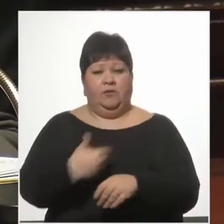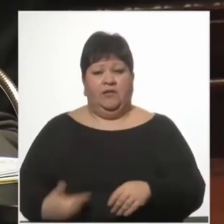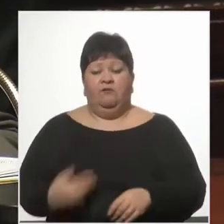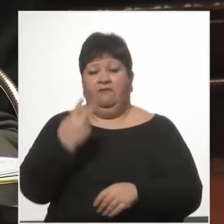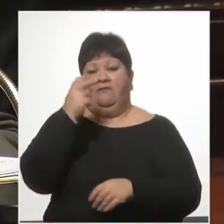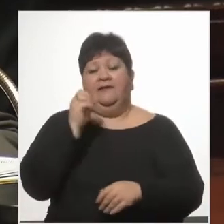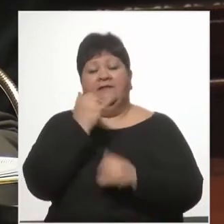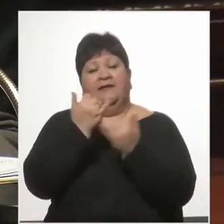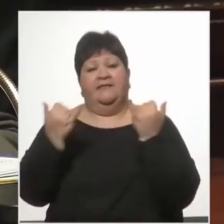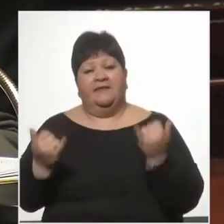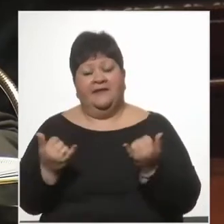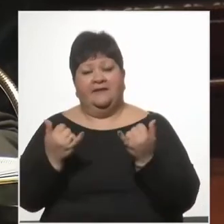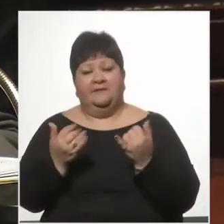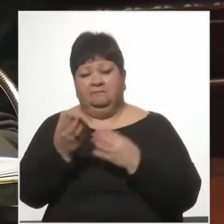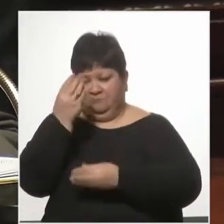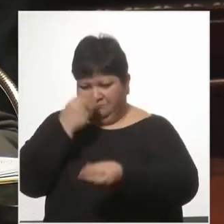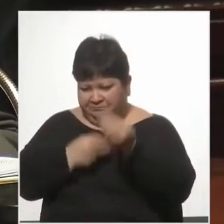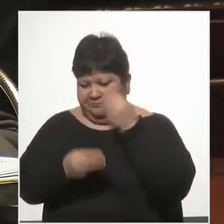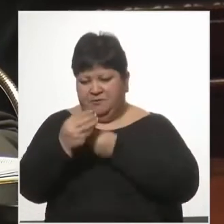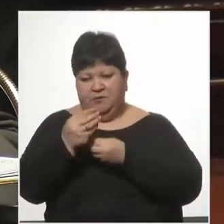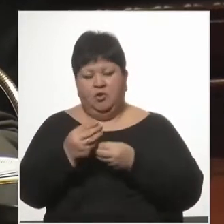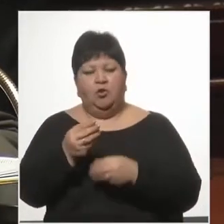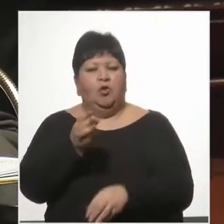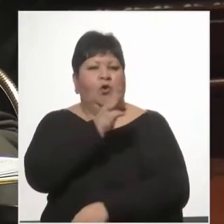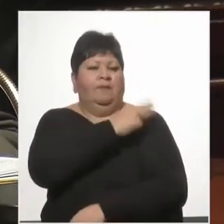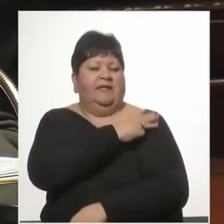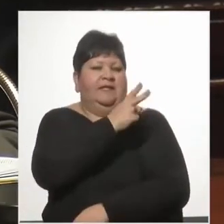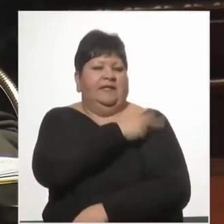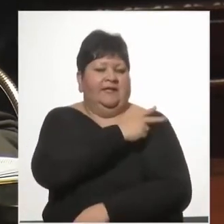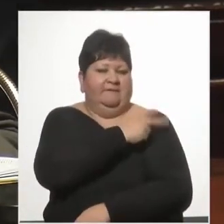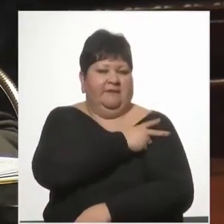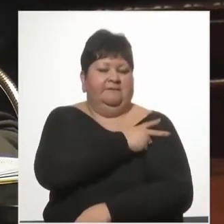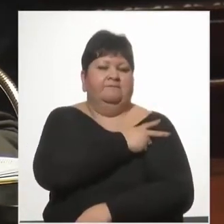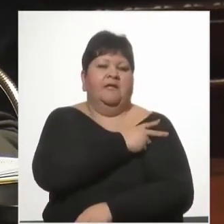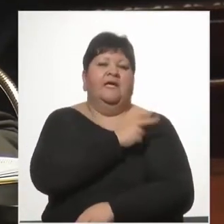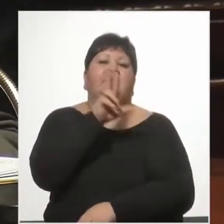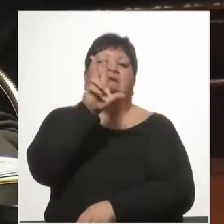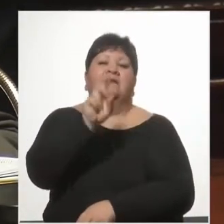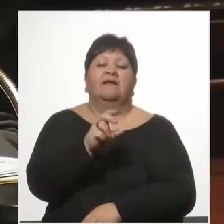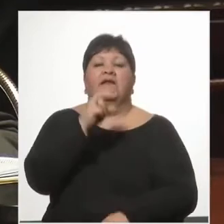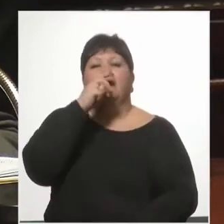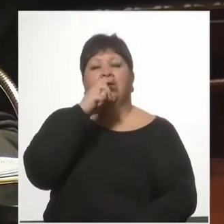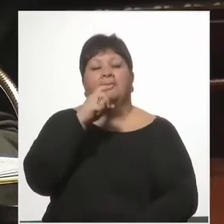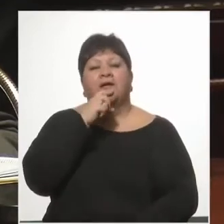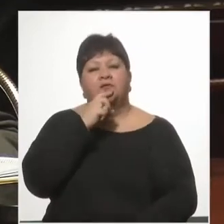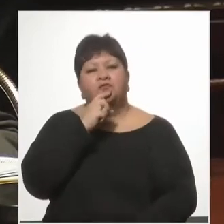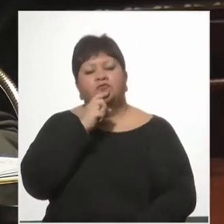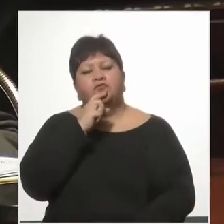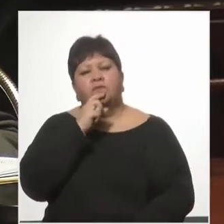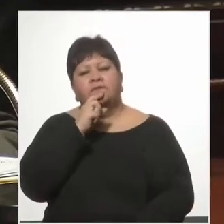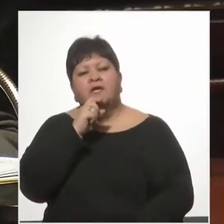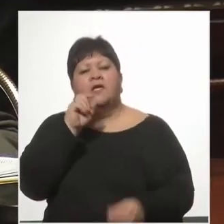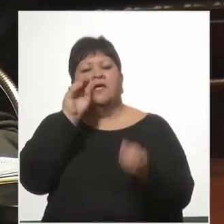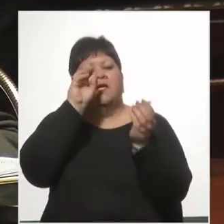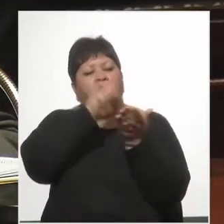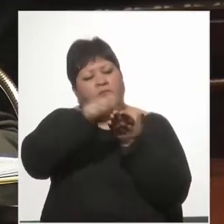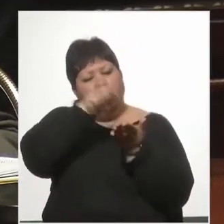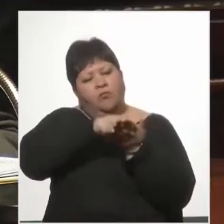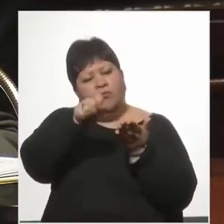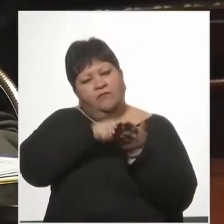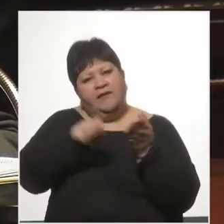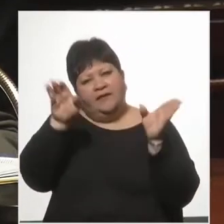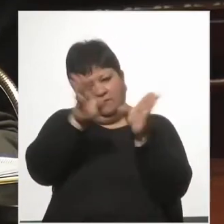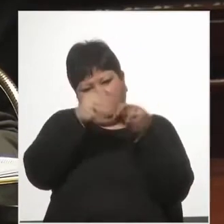del relevo del comandante en jefe del Ejército, el 30 de marzo se publica un artículo en El Observador, donde se habla de